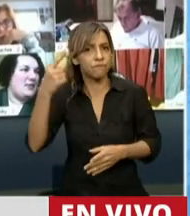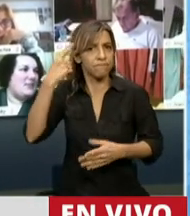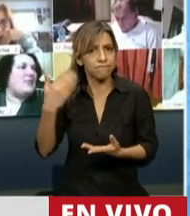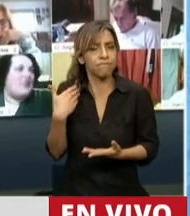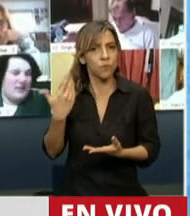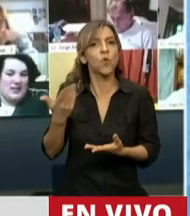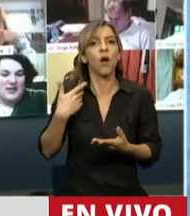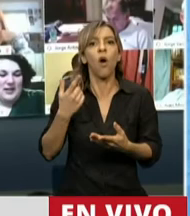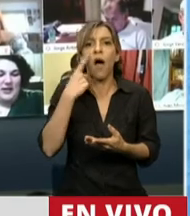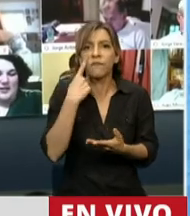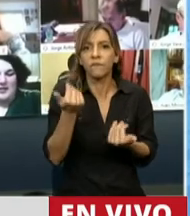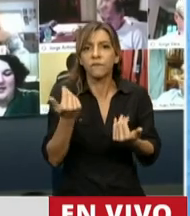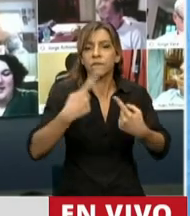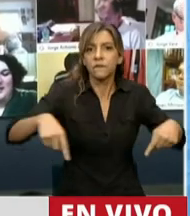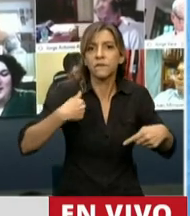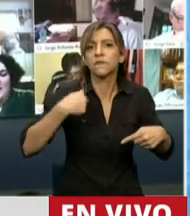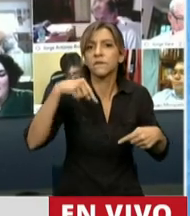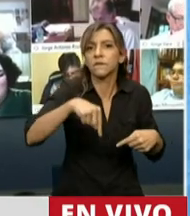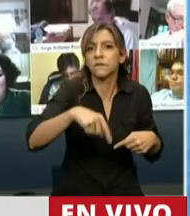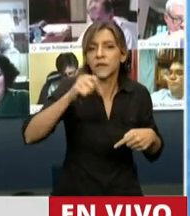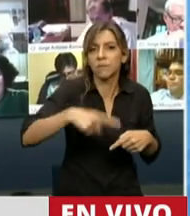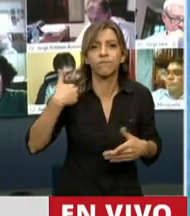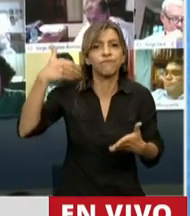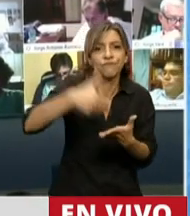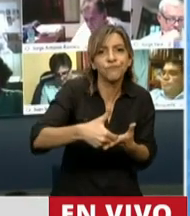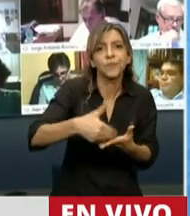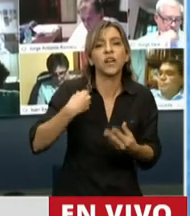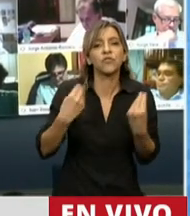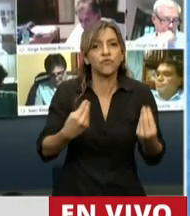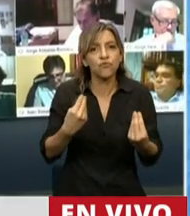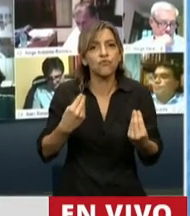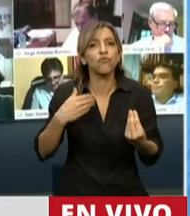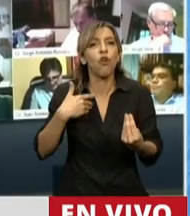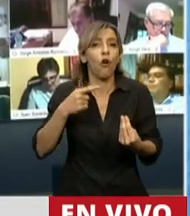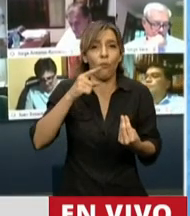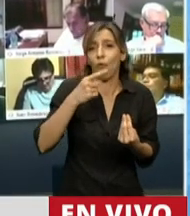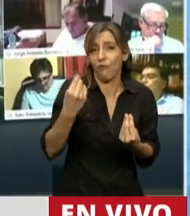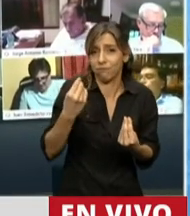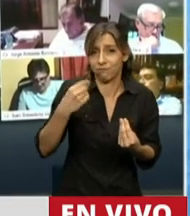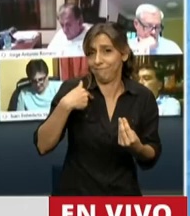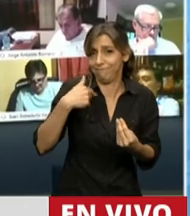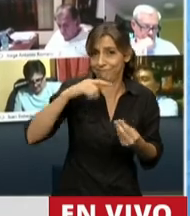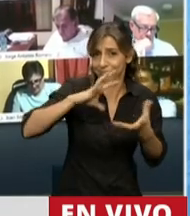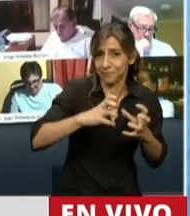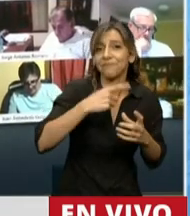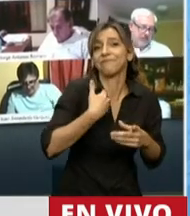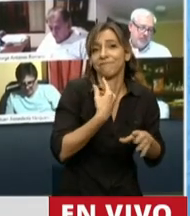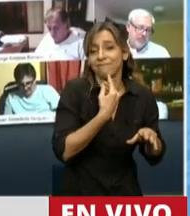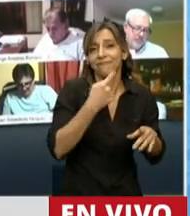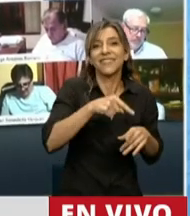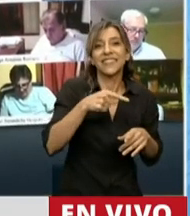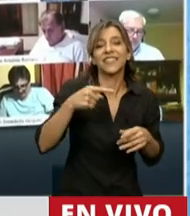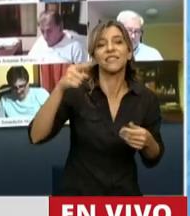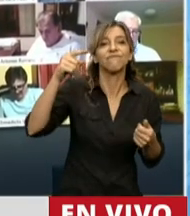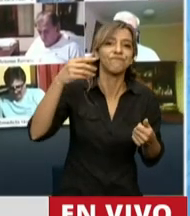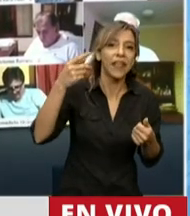su equivalencia en términos de menor crecimiento e inversión, mayor desempleo y, por supuesto, el deterioro de la distribución del ingreso. Diputado, la deuda de este